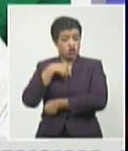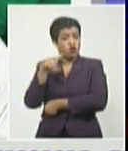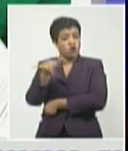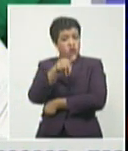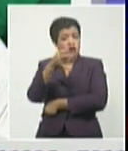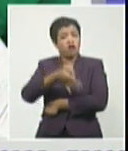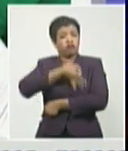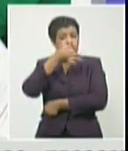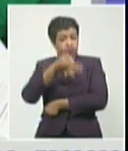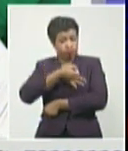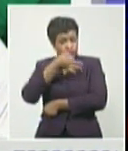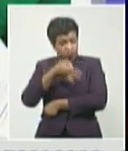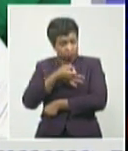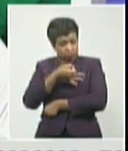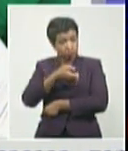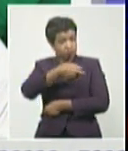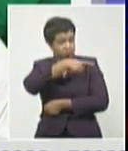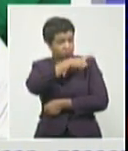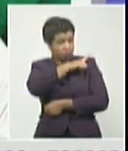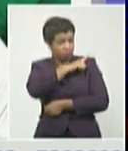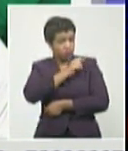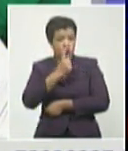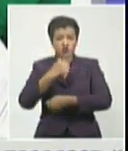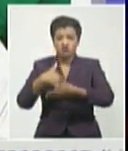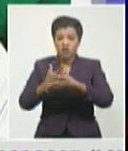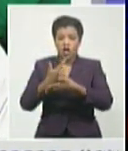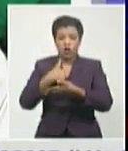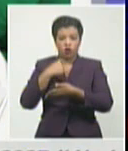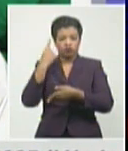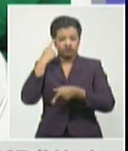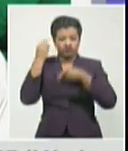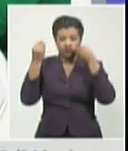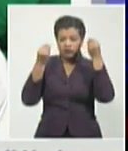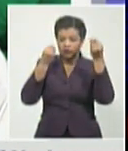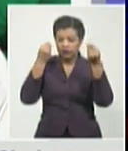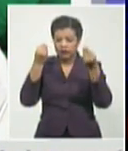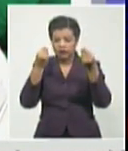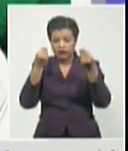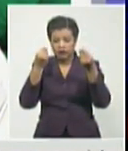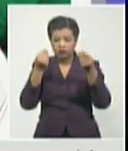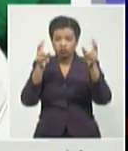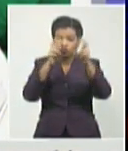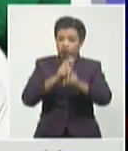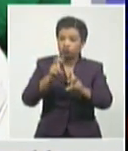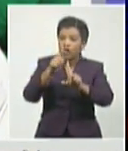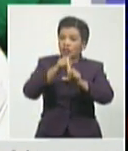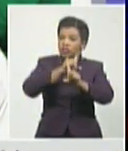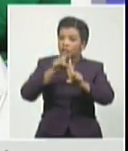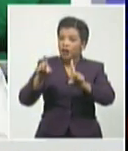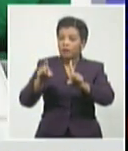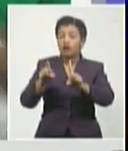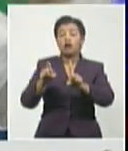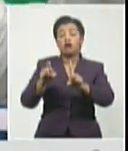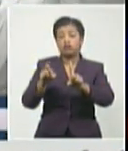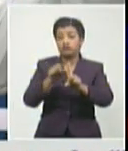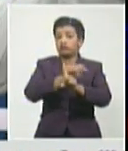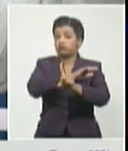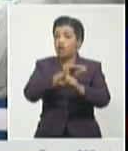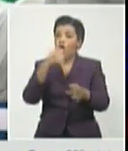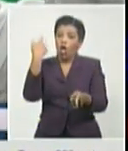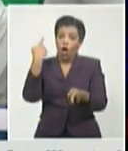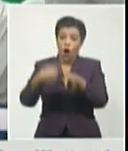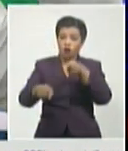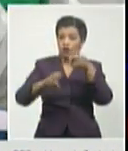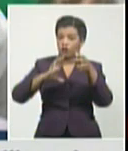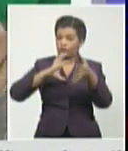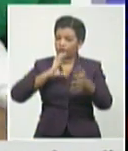ocasiones un día que me puse a revisar este tema pues ya había otras cepas que se habían